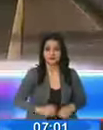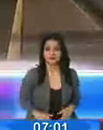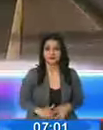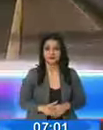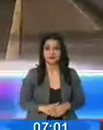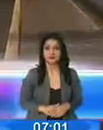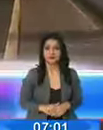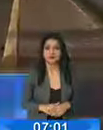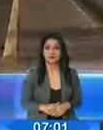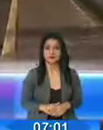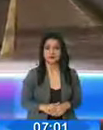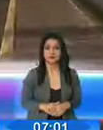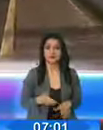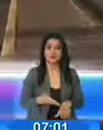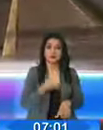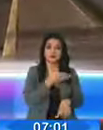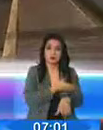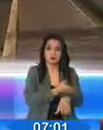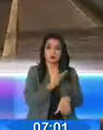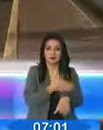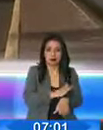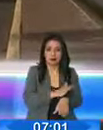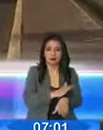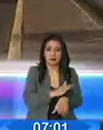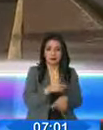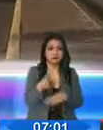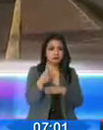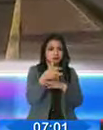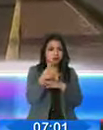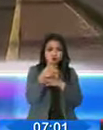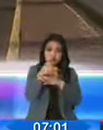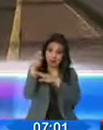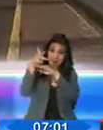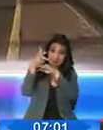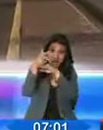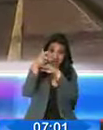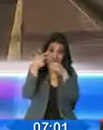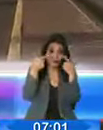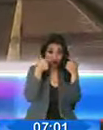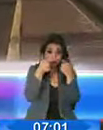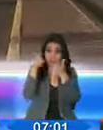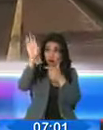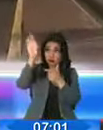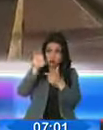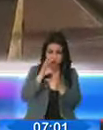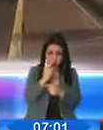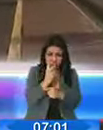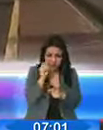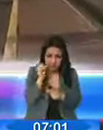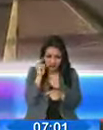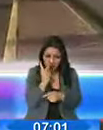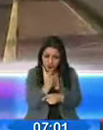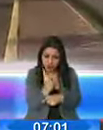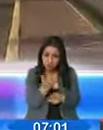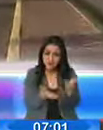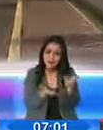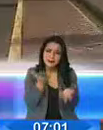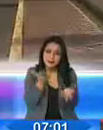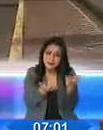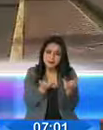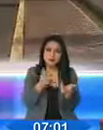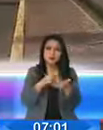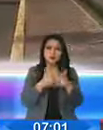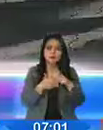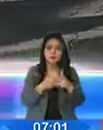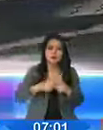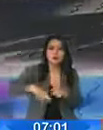trabajo realizado y al apoyo de cámaras de videovigilancia, se puede conocer que el motivo del móvil habría sido por el